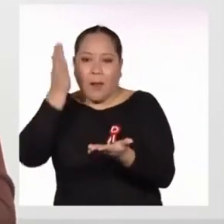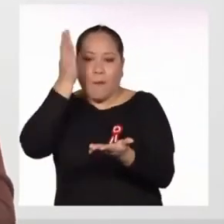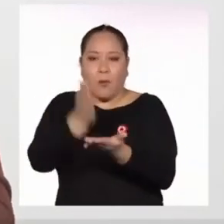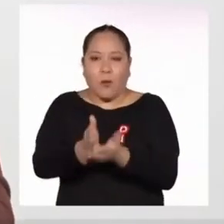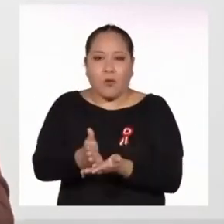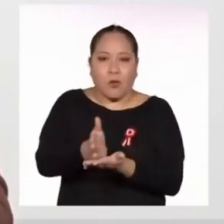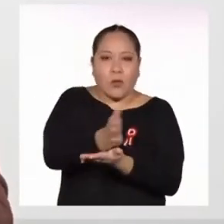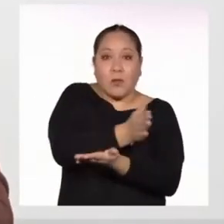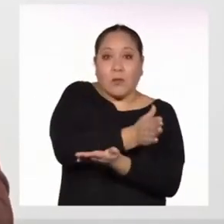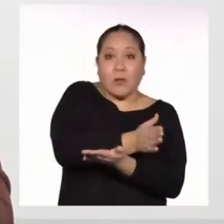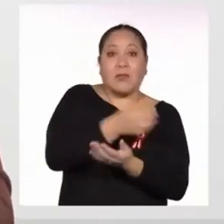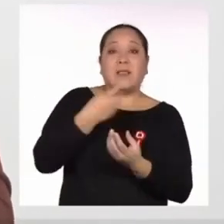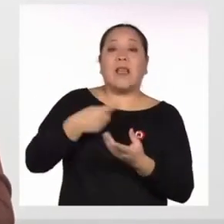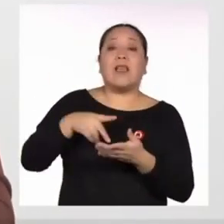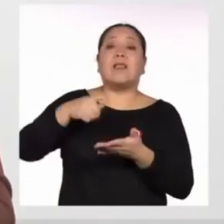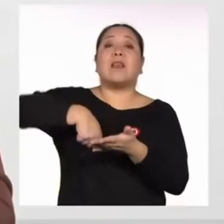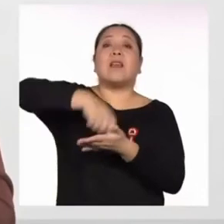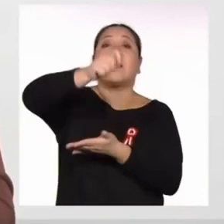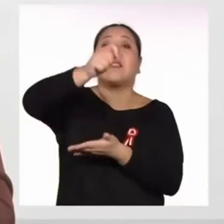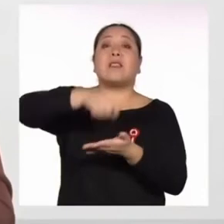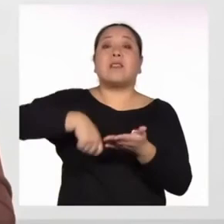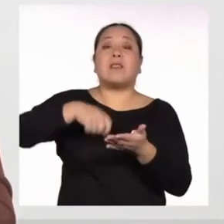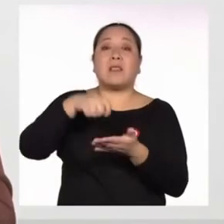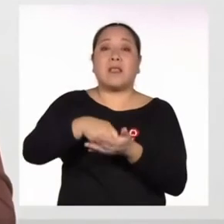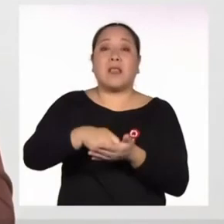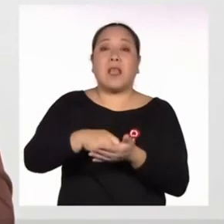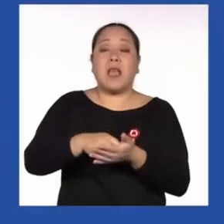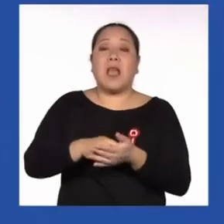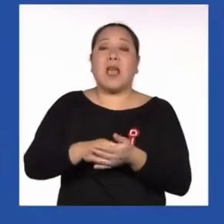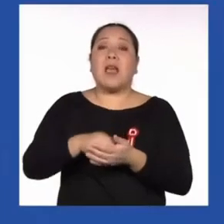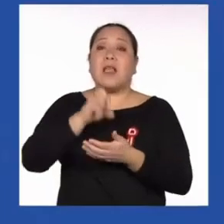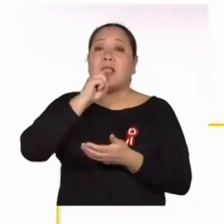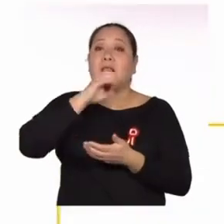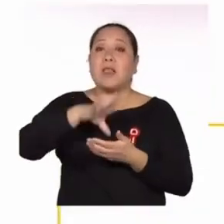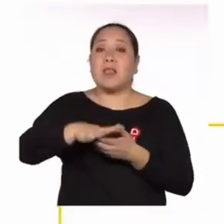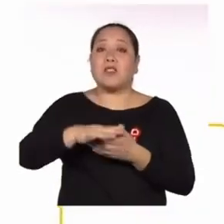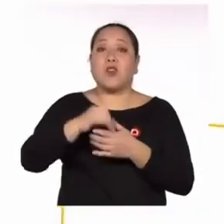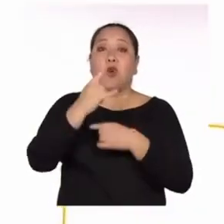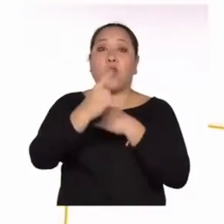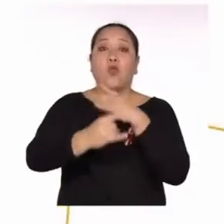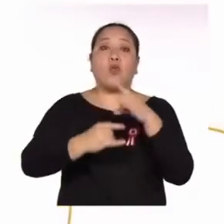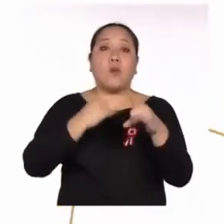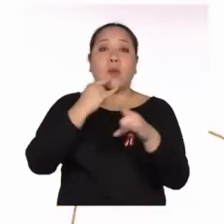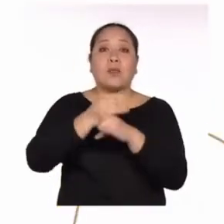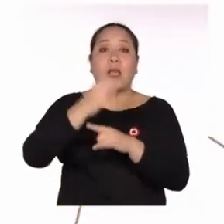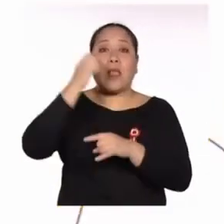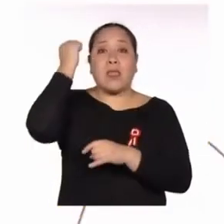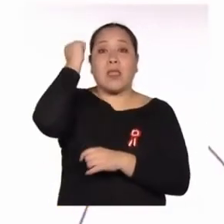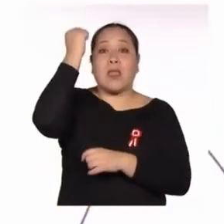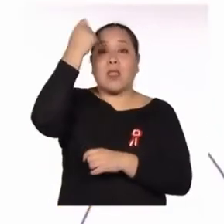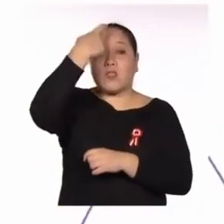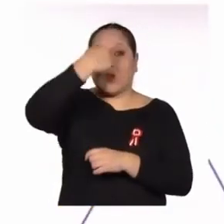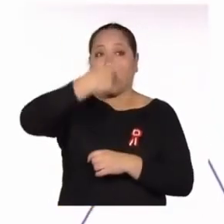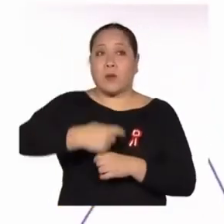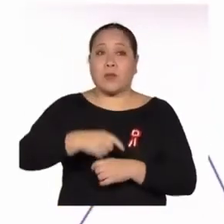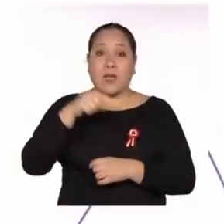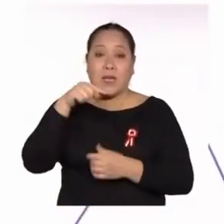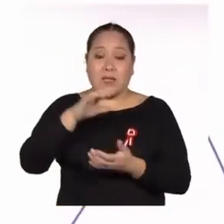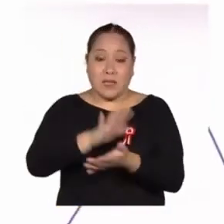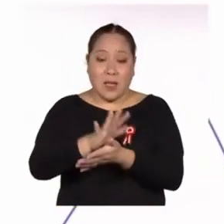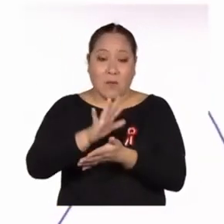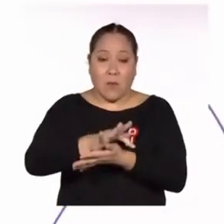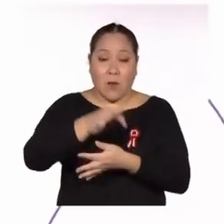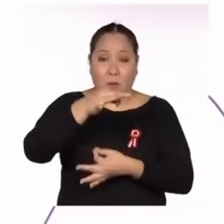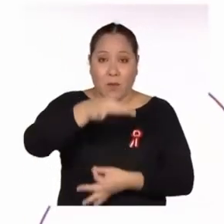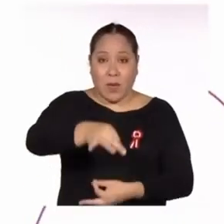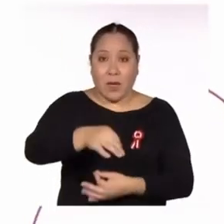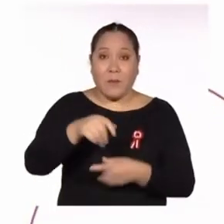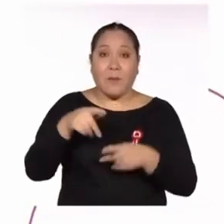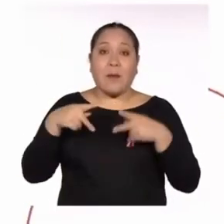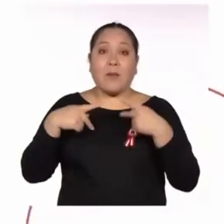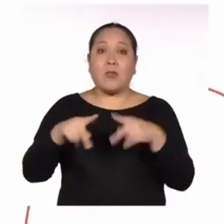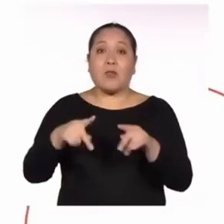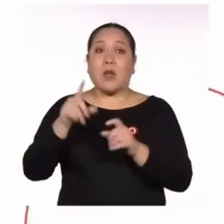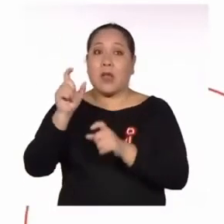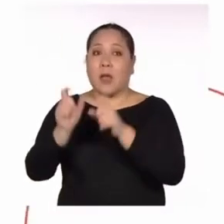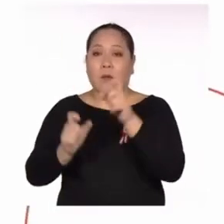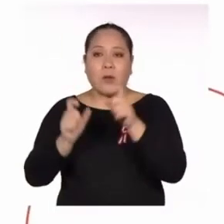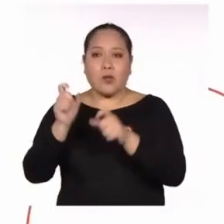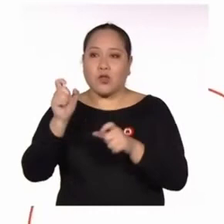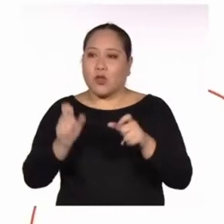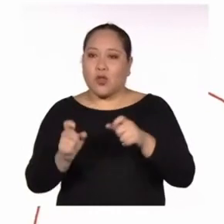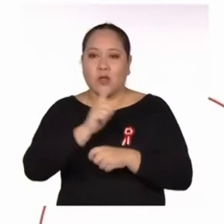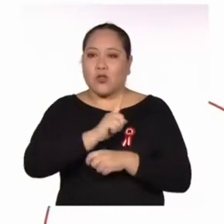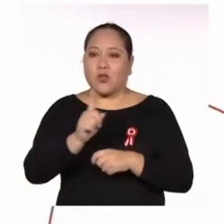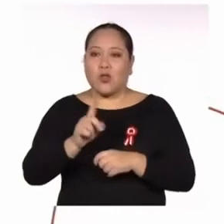declaración universal de los derechos humanos este documento permitió que las personas no sigan